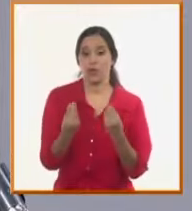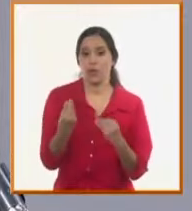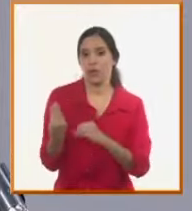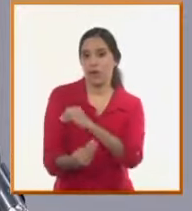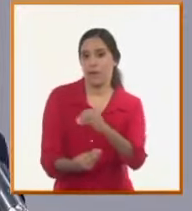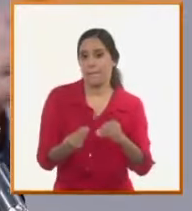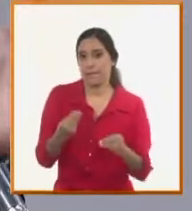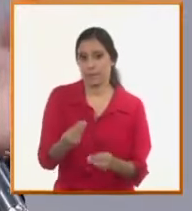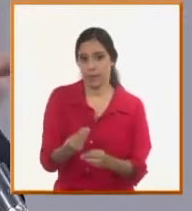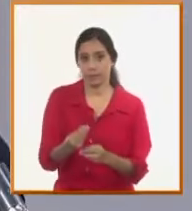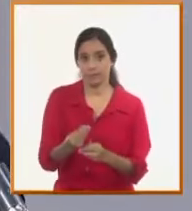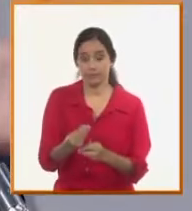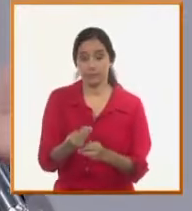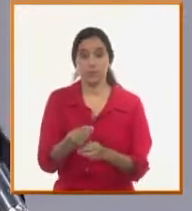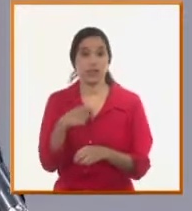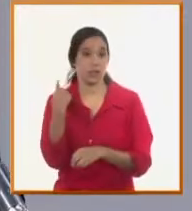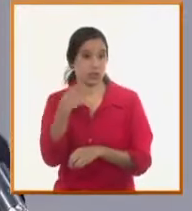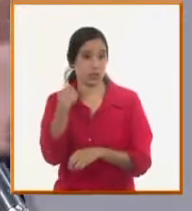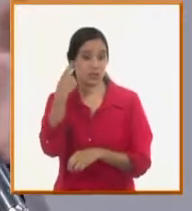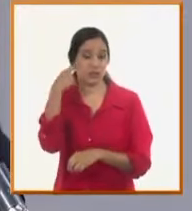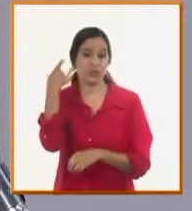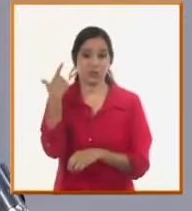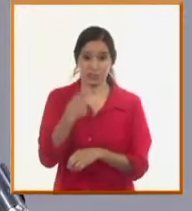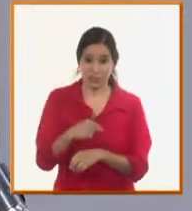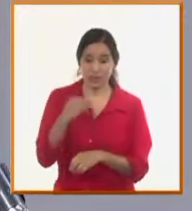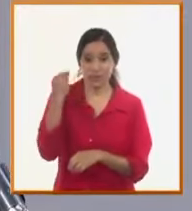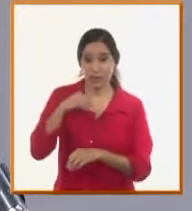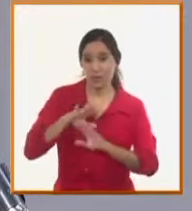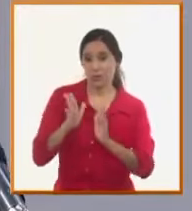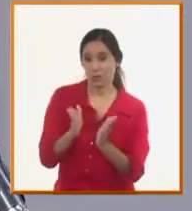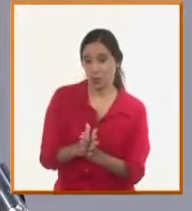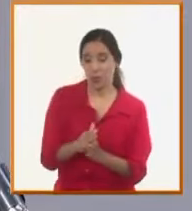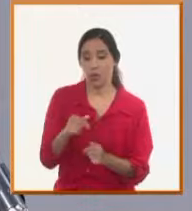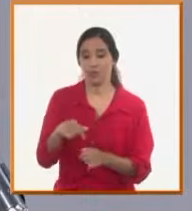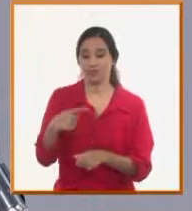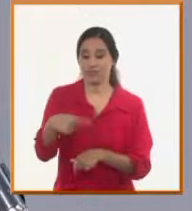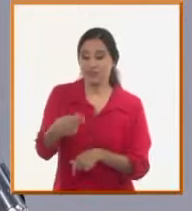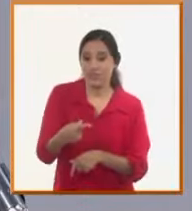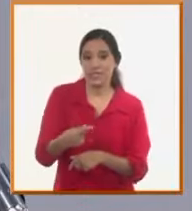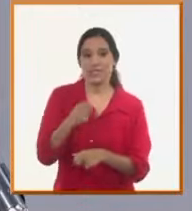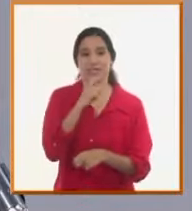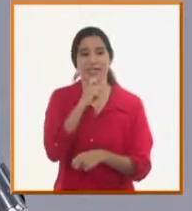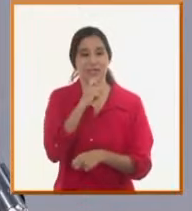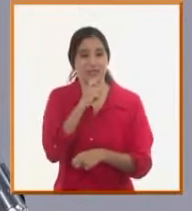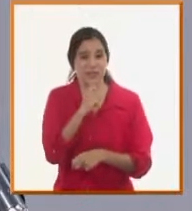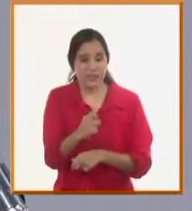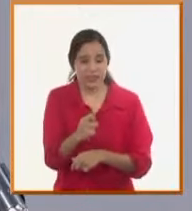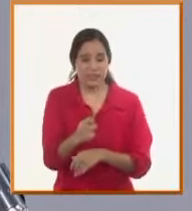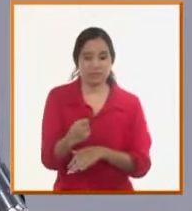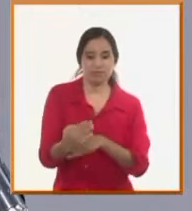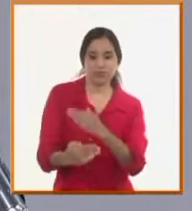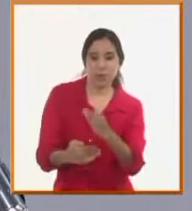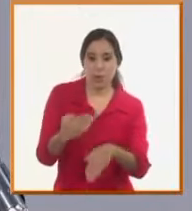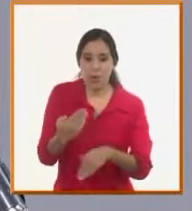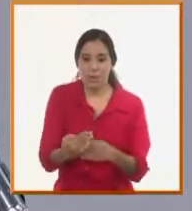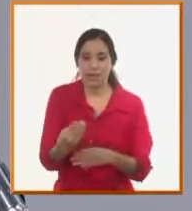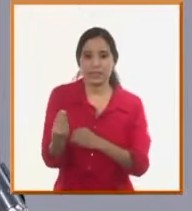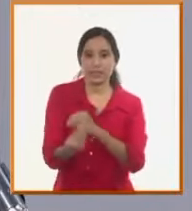otra. Pero sabemos que hoy la vida es muy dinámica y estamos viviendo, como es, muy agitadamente, y muchas